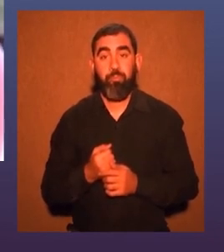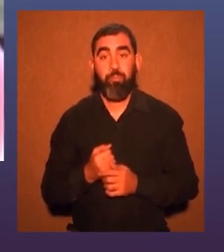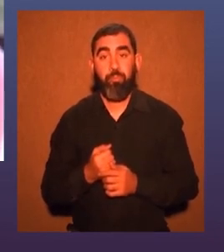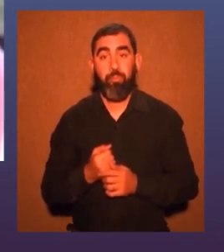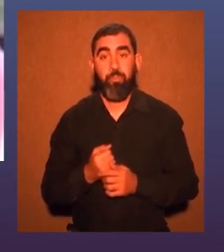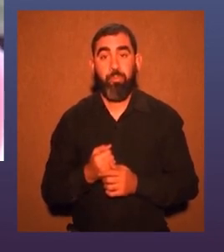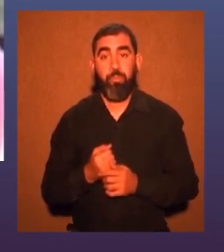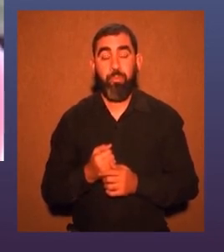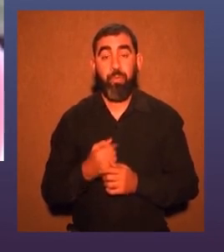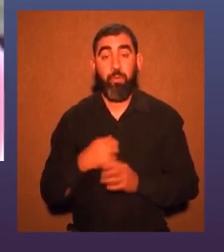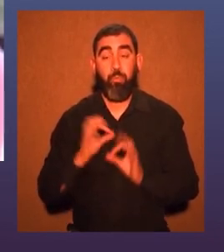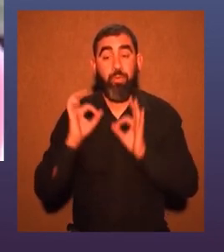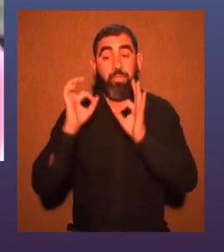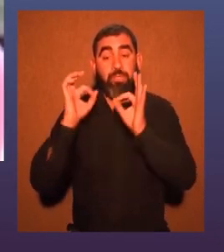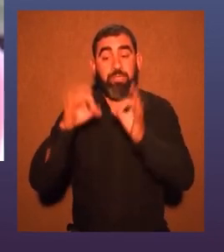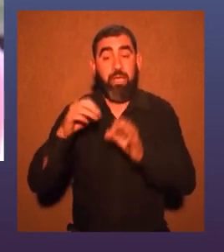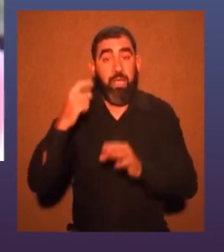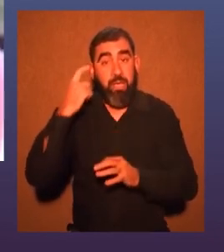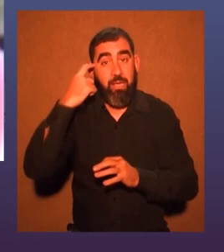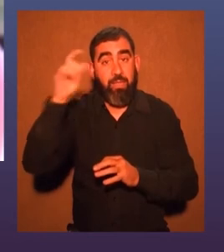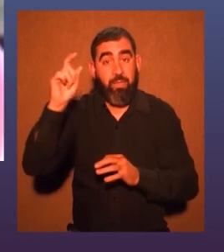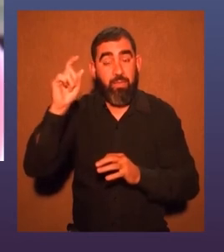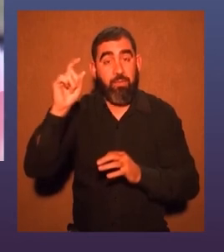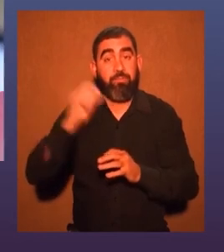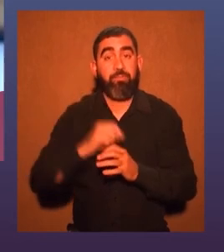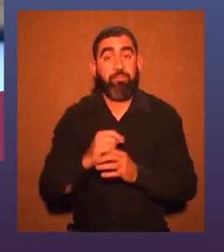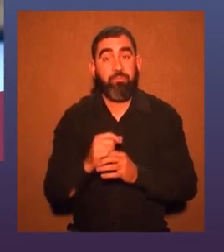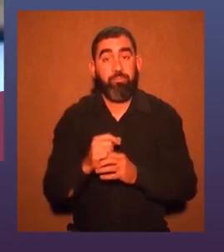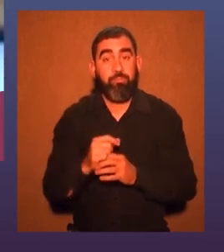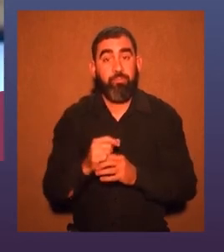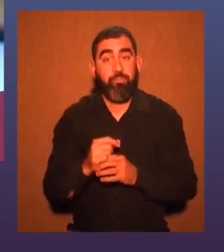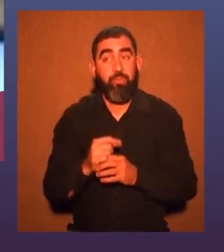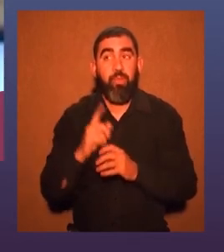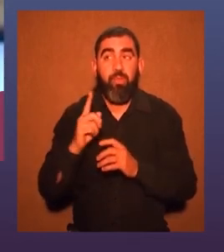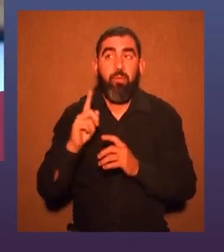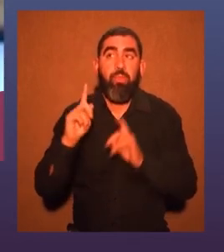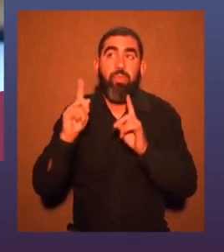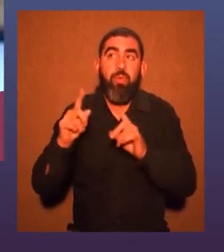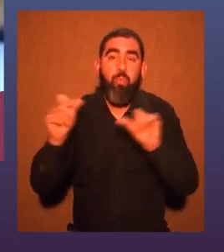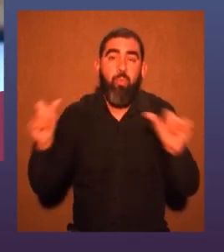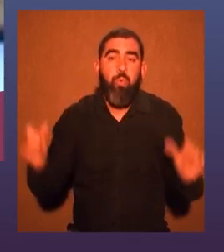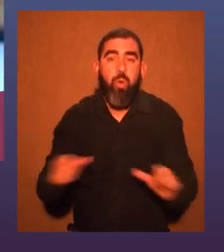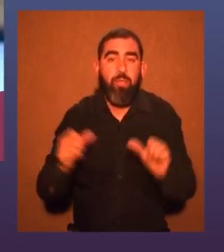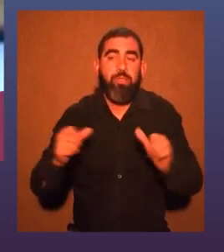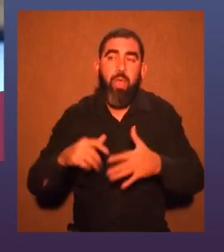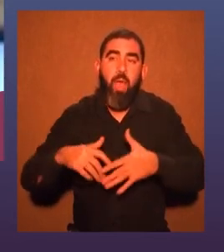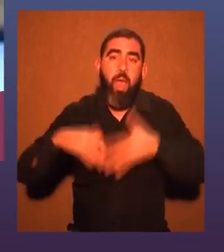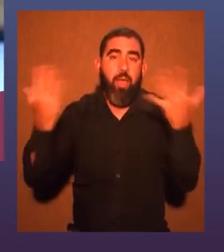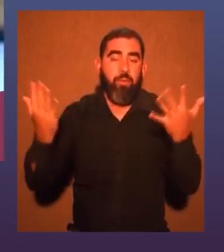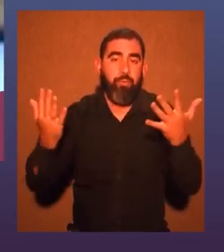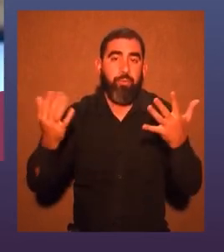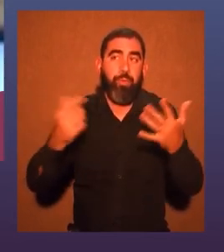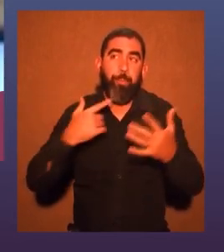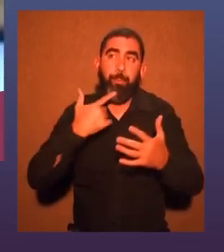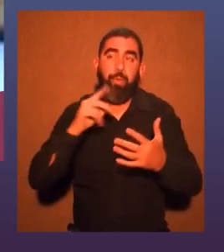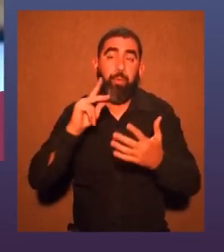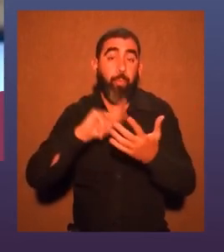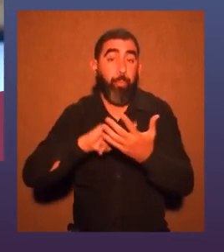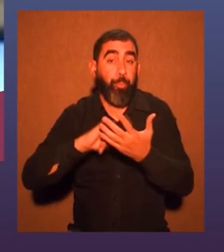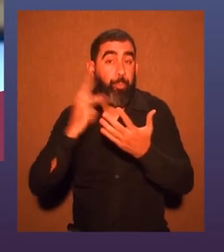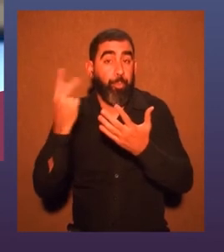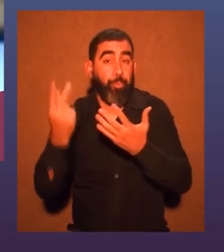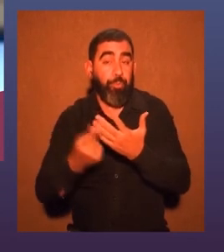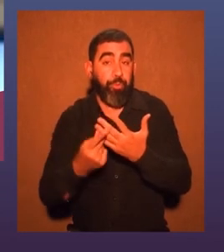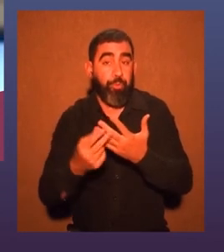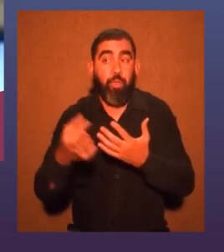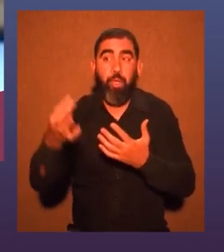cuando llega la idea o esto de que tenés que hacer algo, si es un proyecto que de repente me dice,